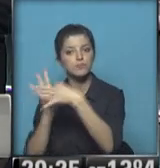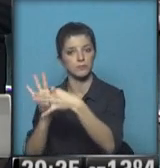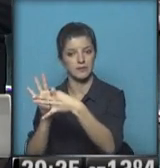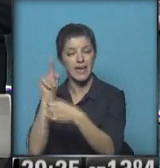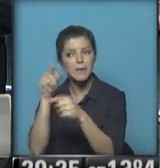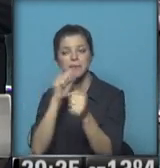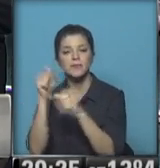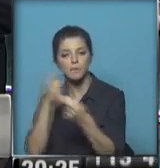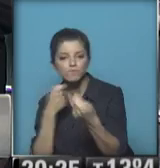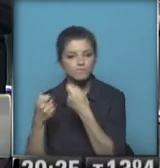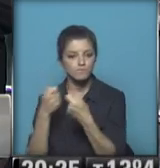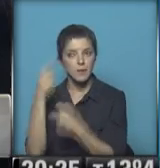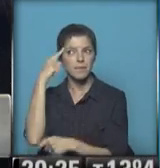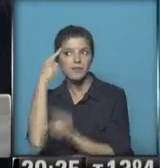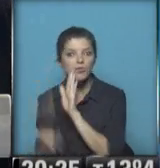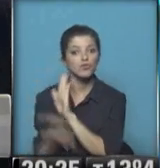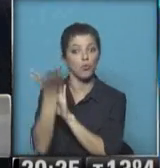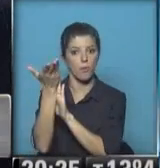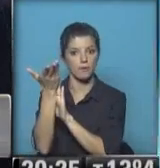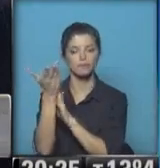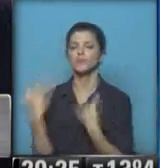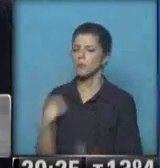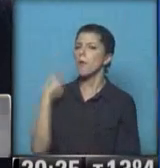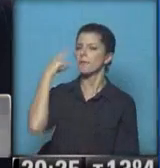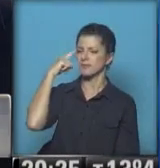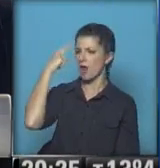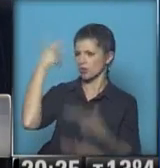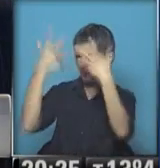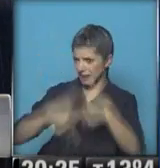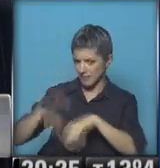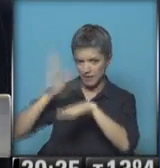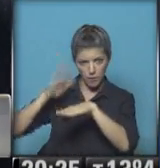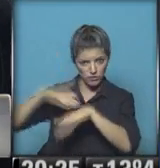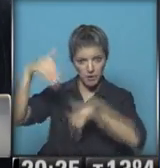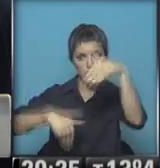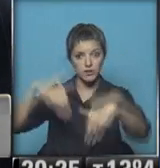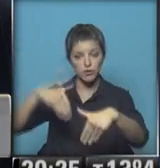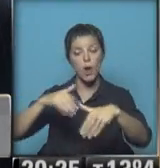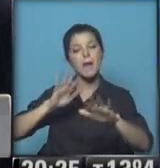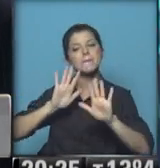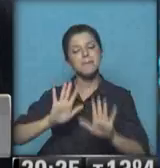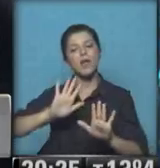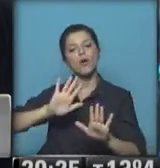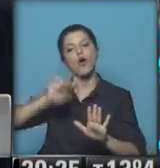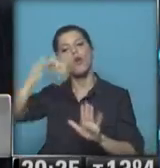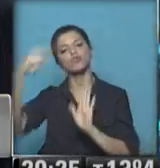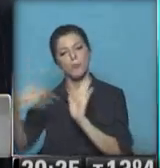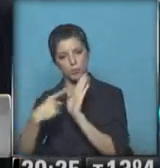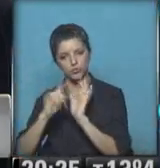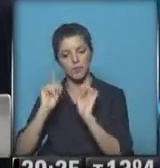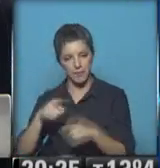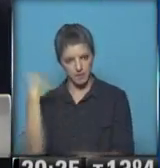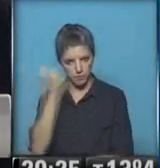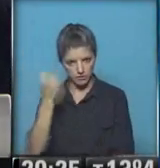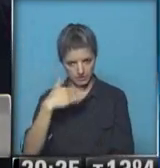entonces uno puede ser bueno es por las elecciones pero hay una segunda punto también a considerar